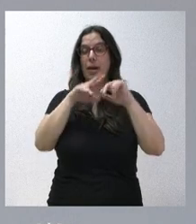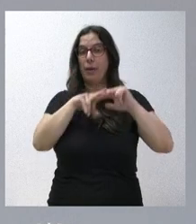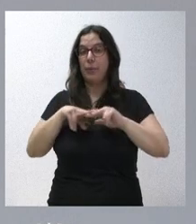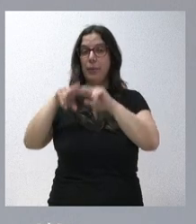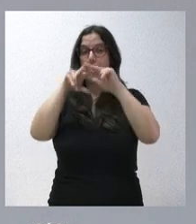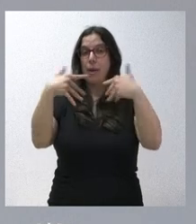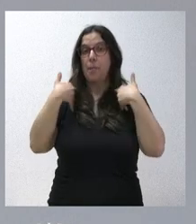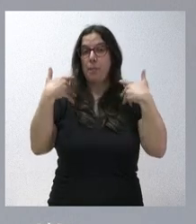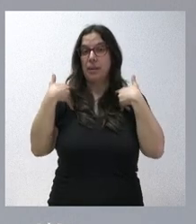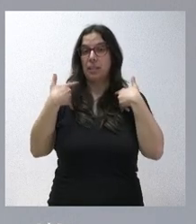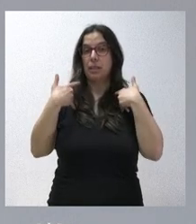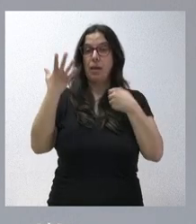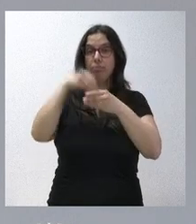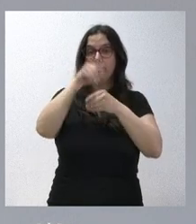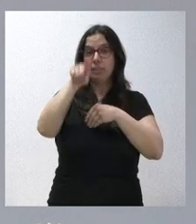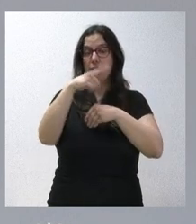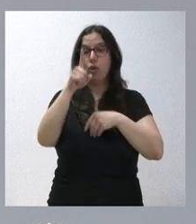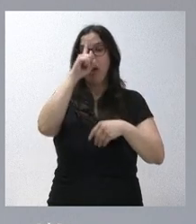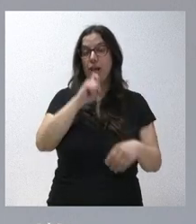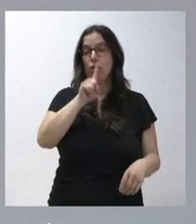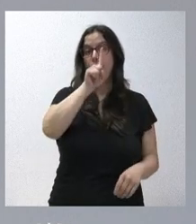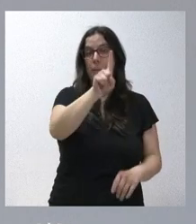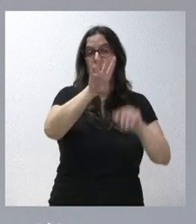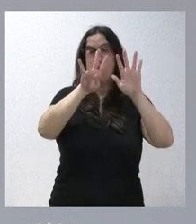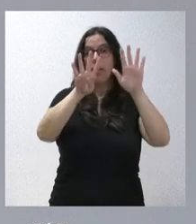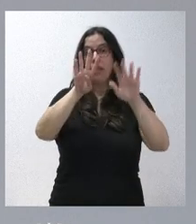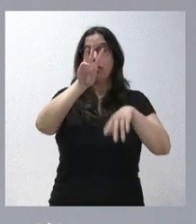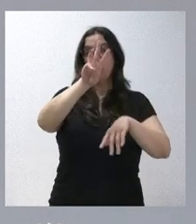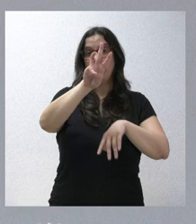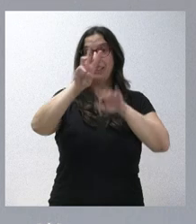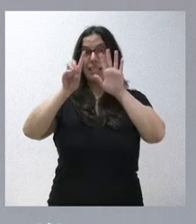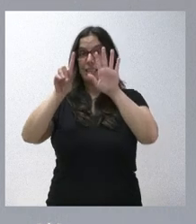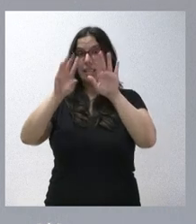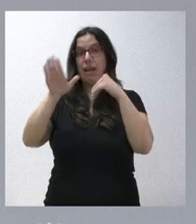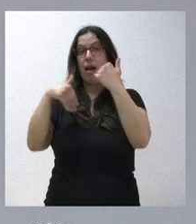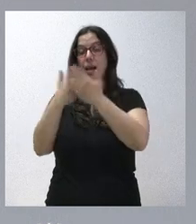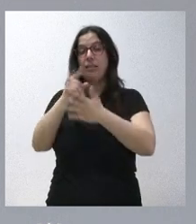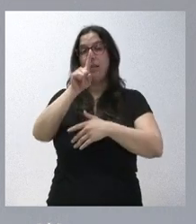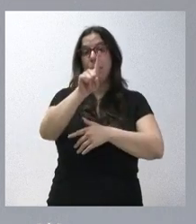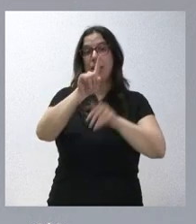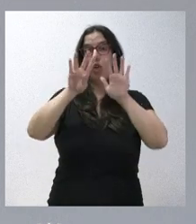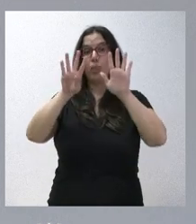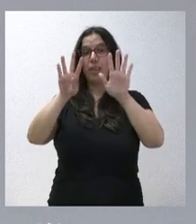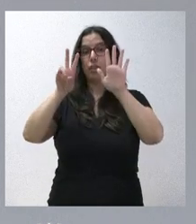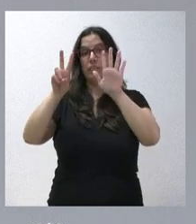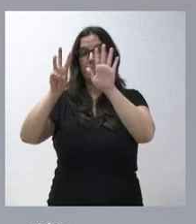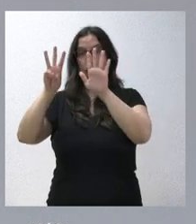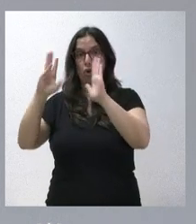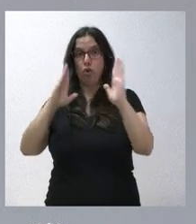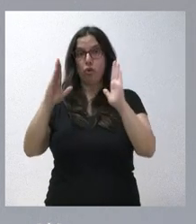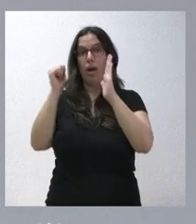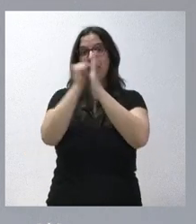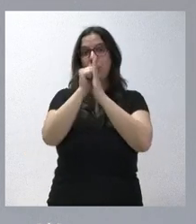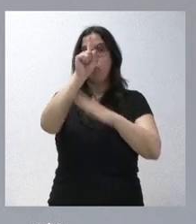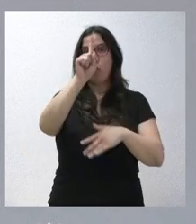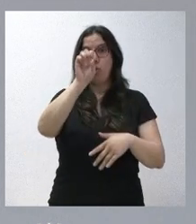víctimas existentes desde el año 1936 a 1978 artículo 12